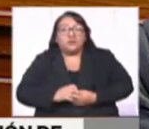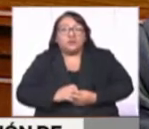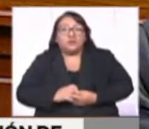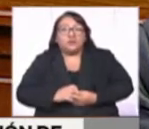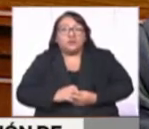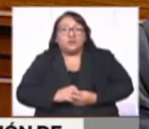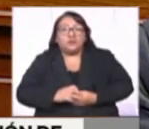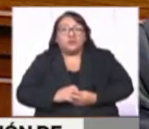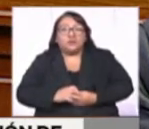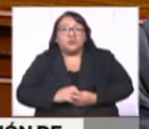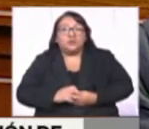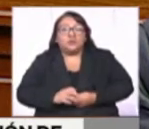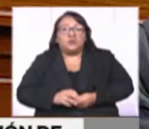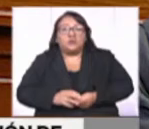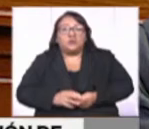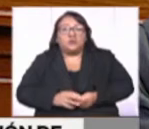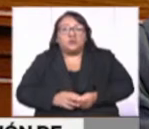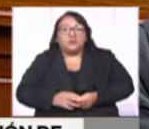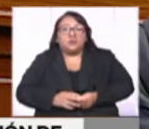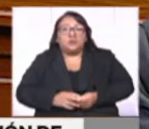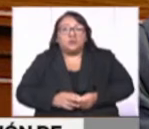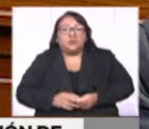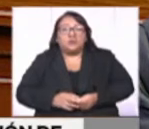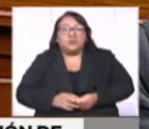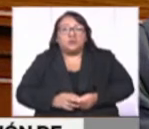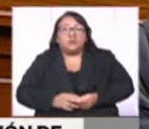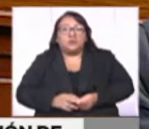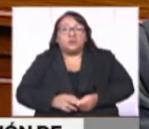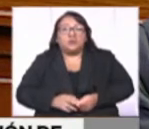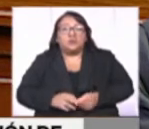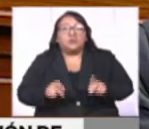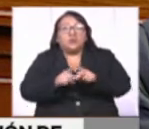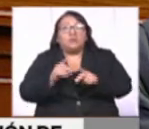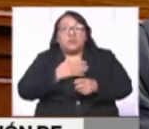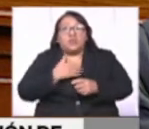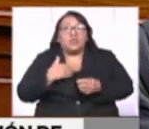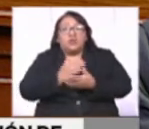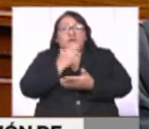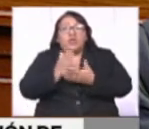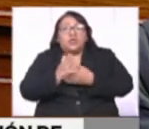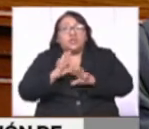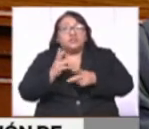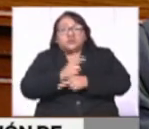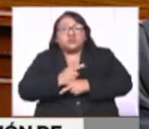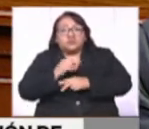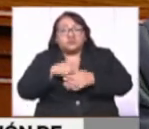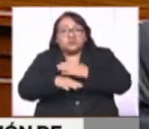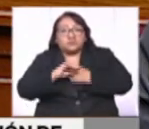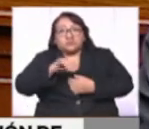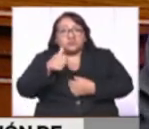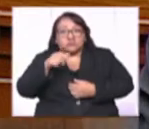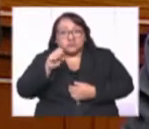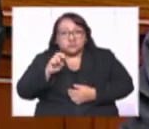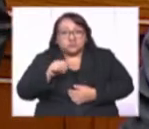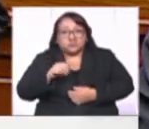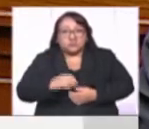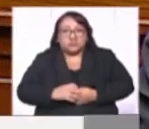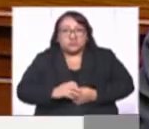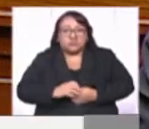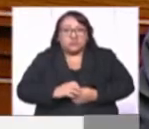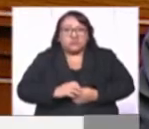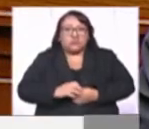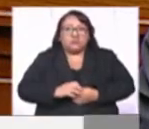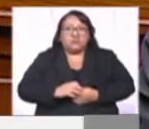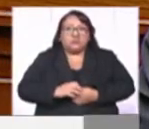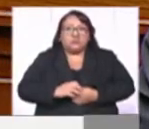de Policía en Cajamarca. Por otro lado, presidente, tenemos un grave problema de inseguridad en la ciudad de Jaén y en la